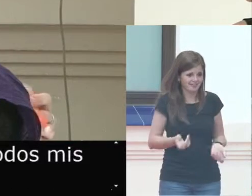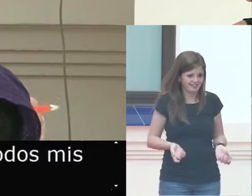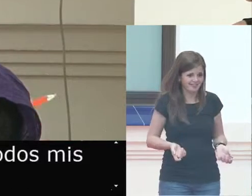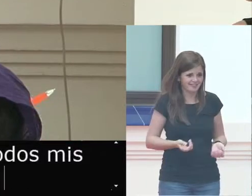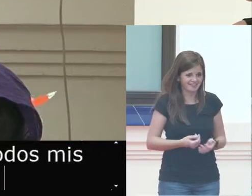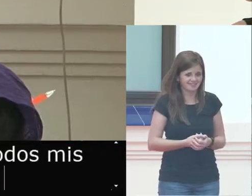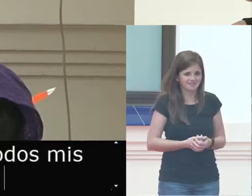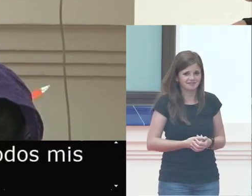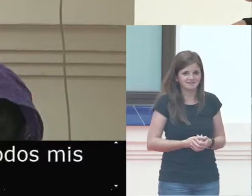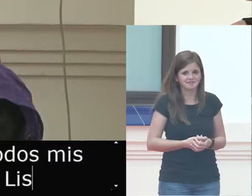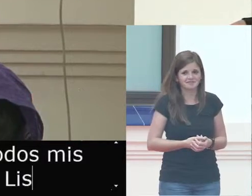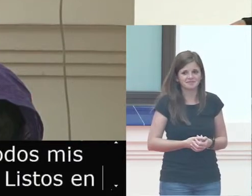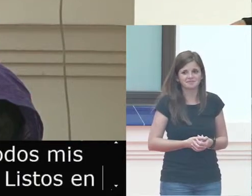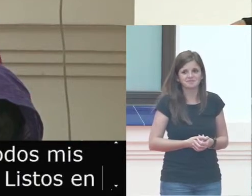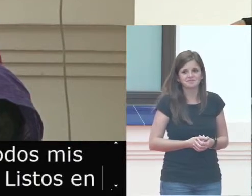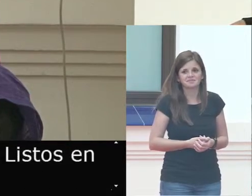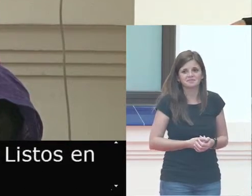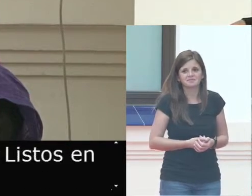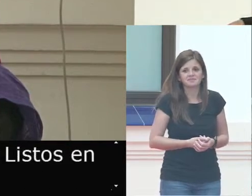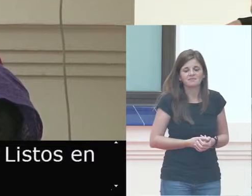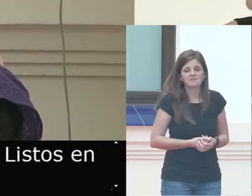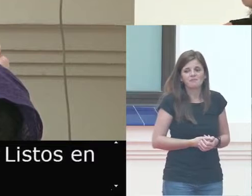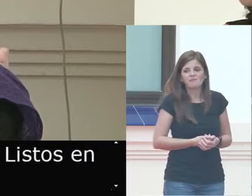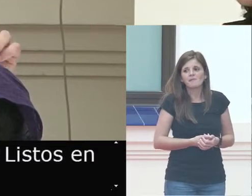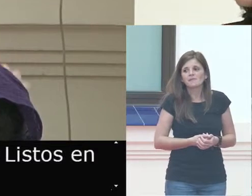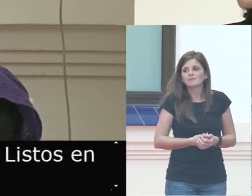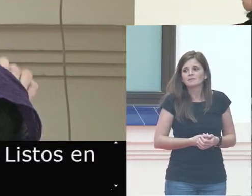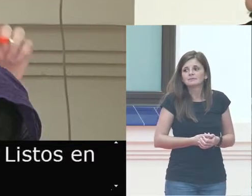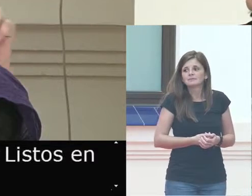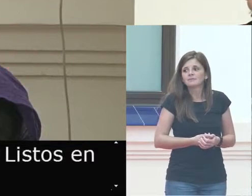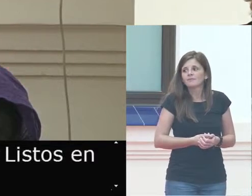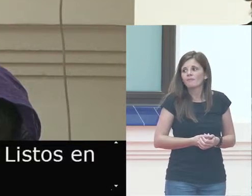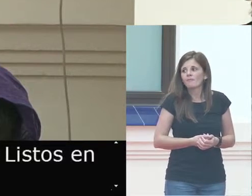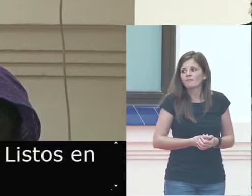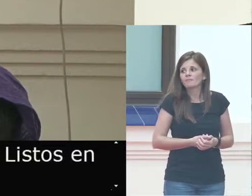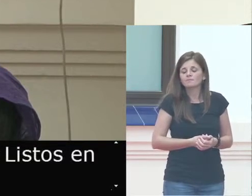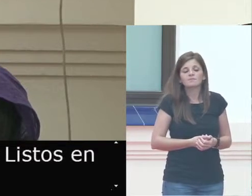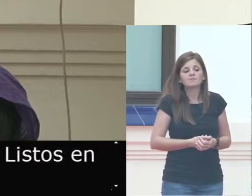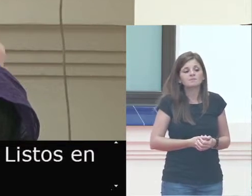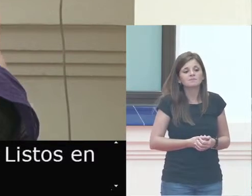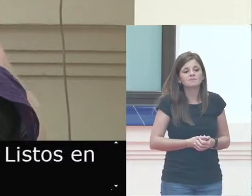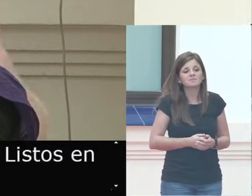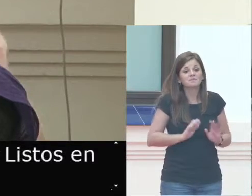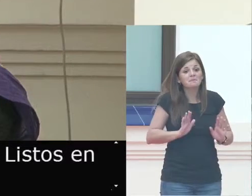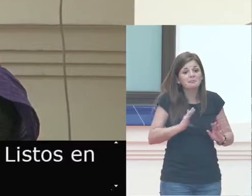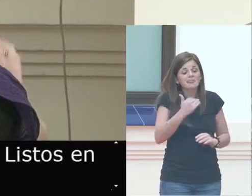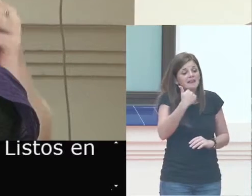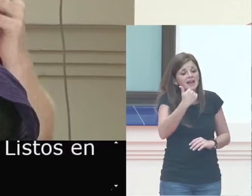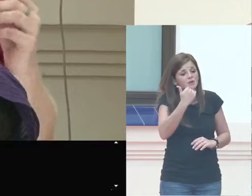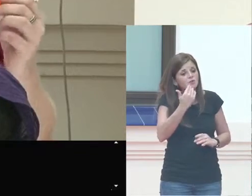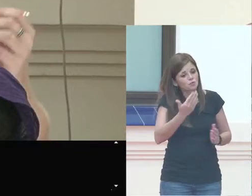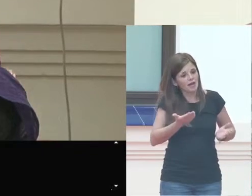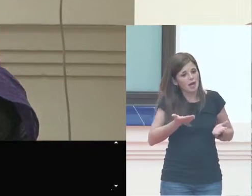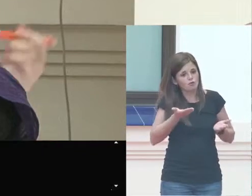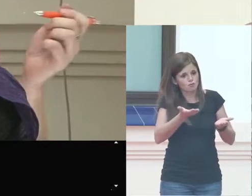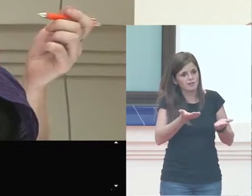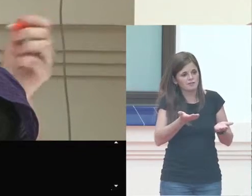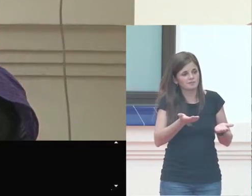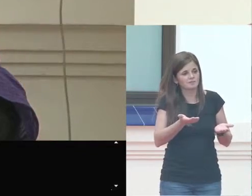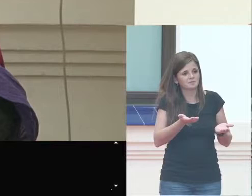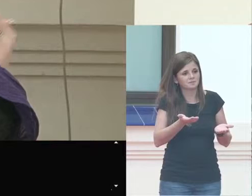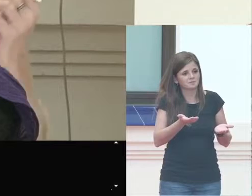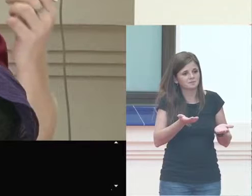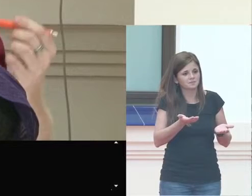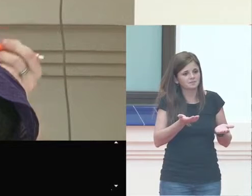no debe ser. Pero hay una cosa que ayuda, es que cuando,